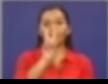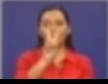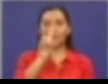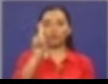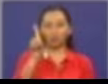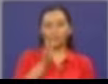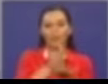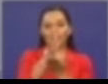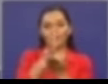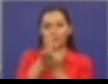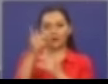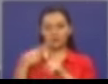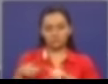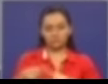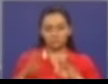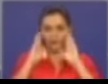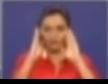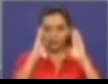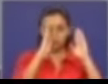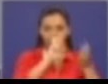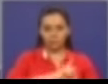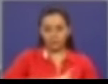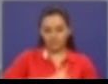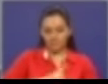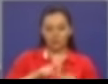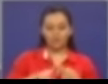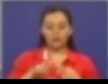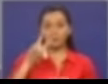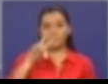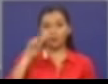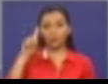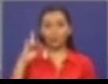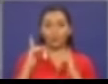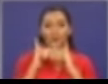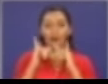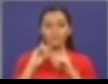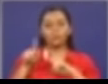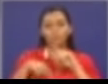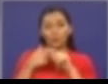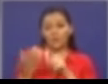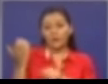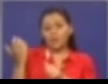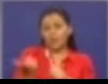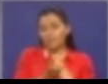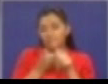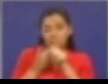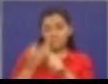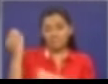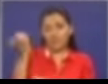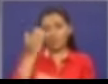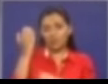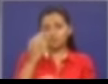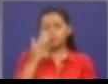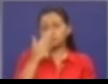21 especialidades, 21 camas para cuidados intensivos. Es algo súper importante que necesitaba la ciudad. Nosotros